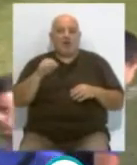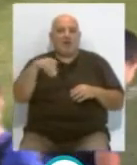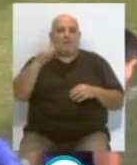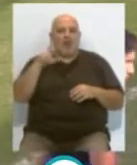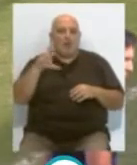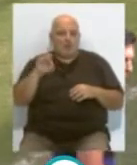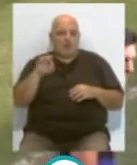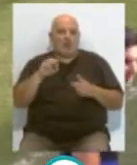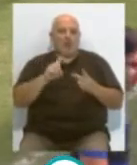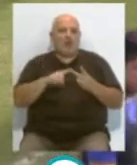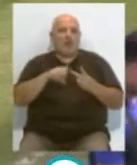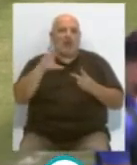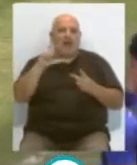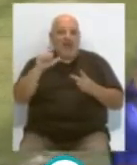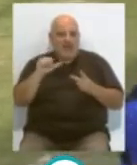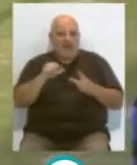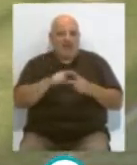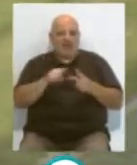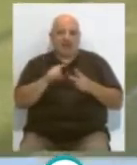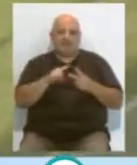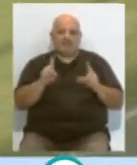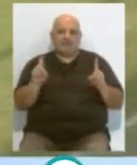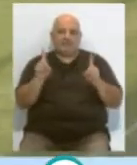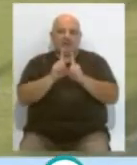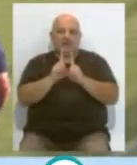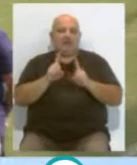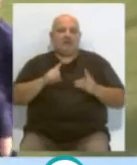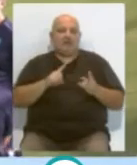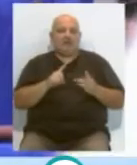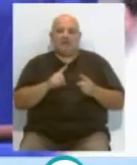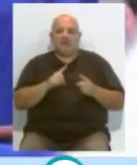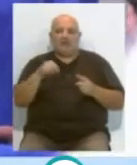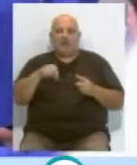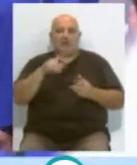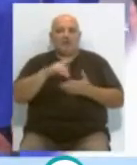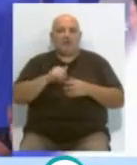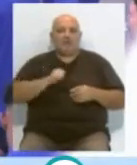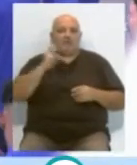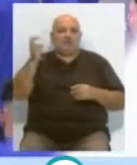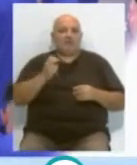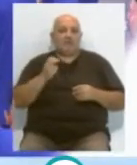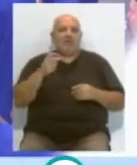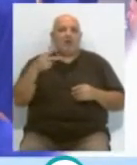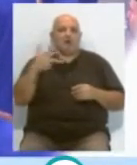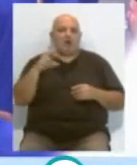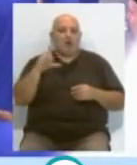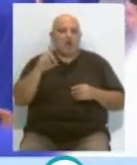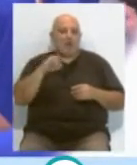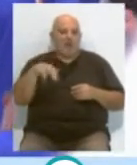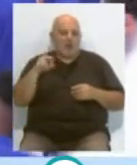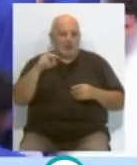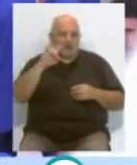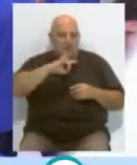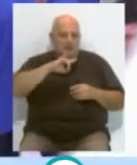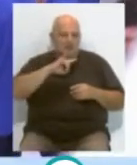Marcos Mauro, a Juan Cala, que está con Jorge Cordero. Hoy también llegó el Choco Lozano, los chicos de